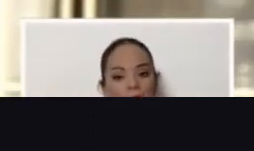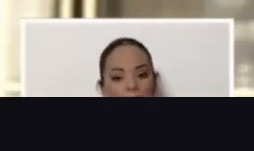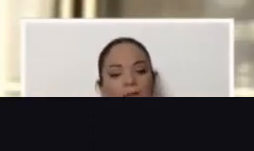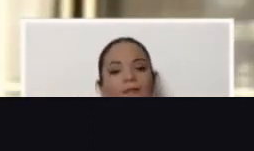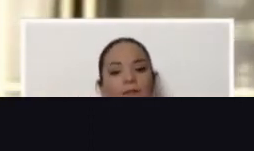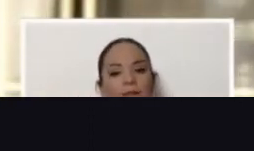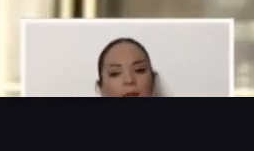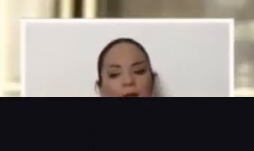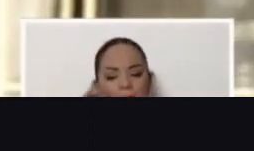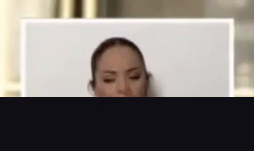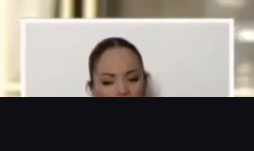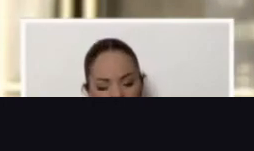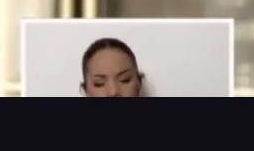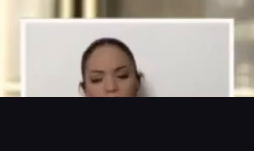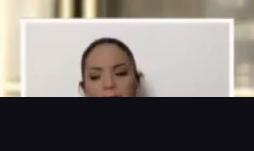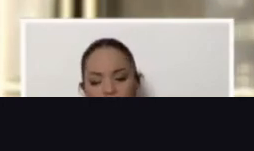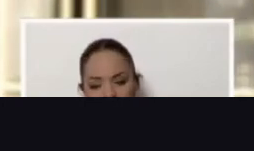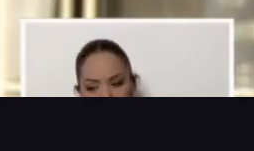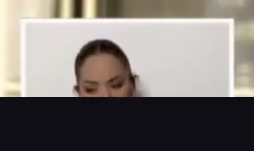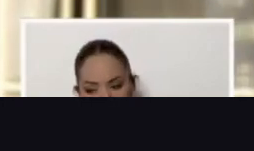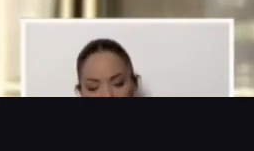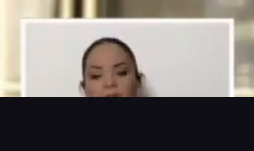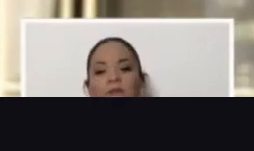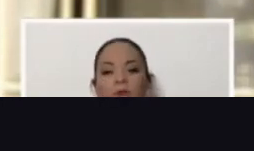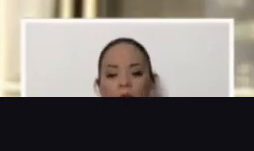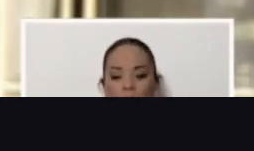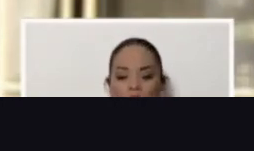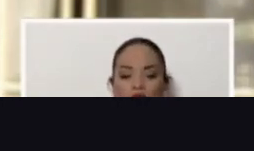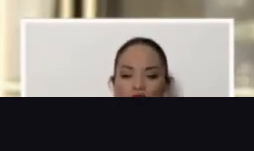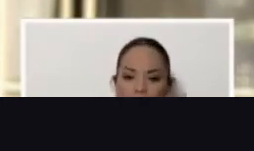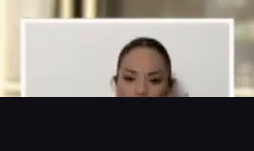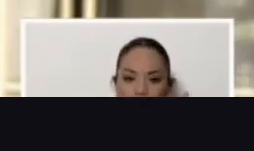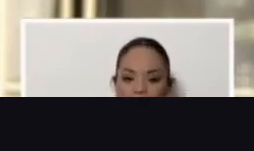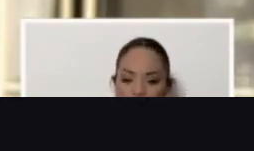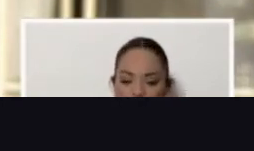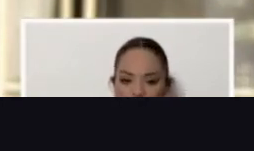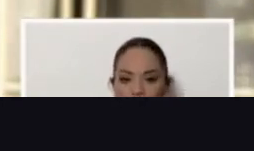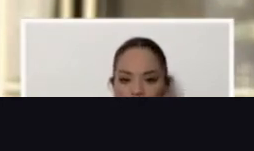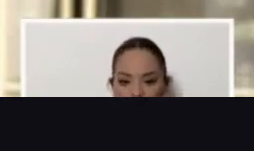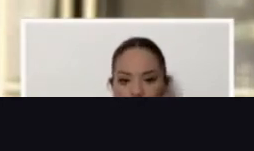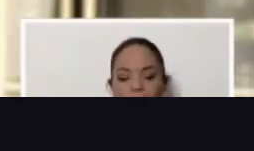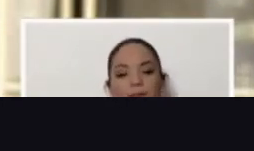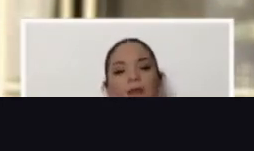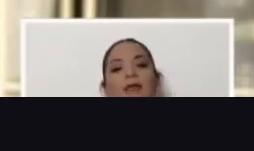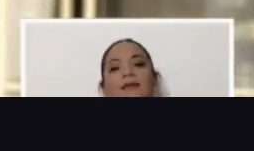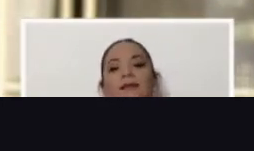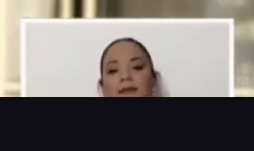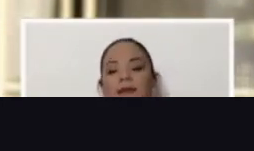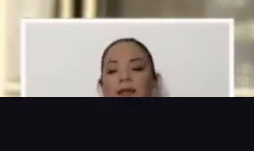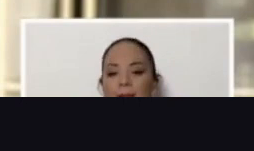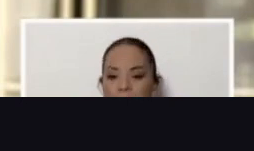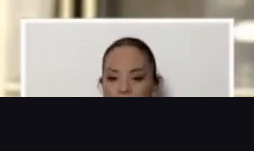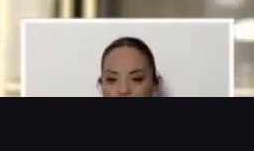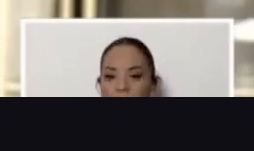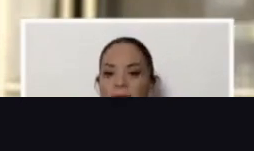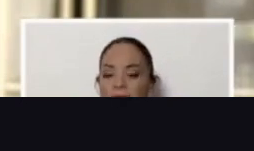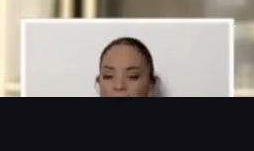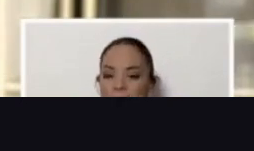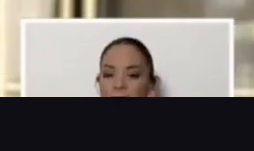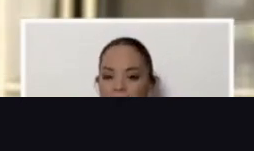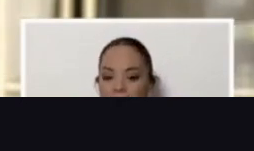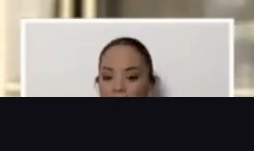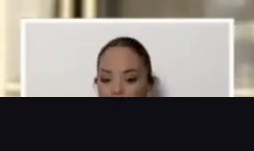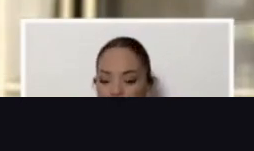serie de acciones administrativas. Se continúa con las investigaciones que exige la Ley General de